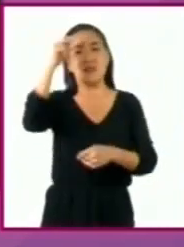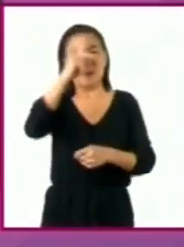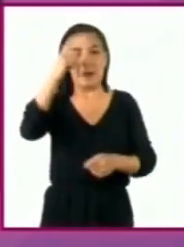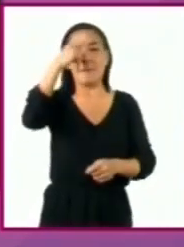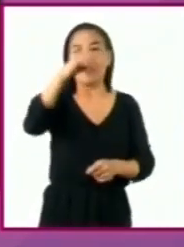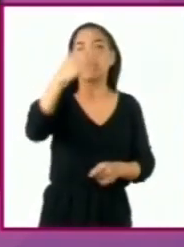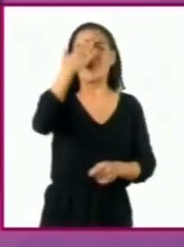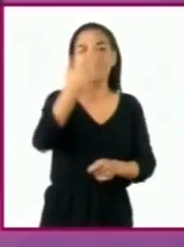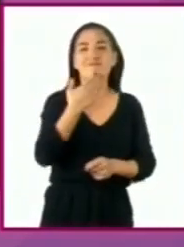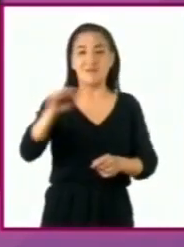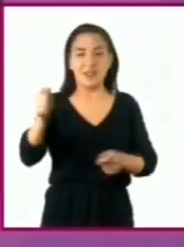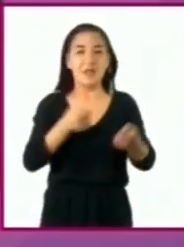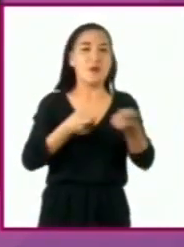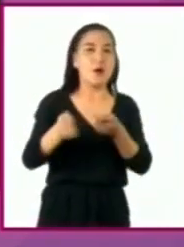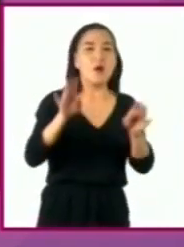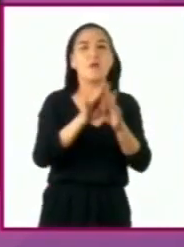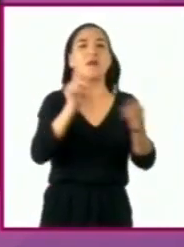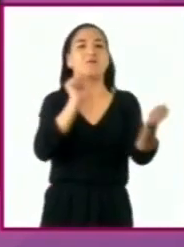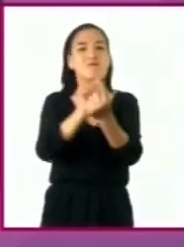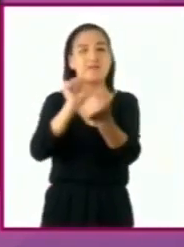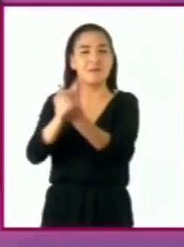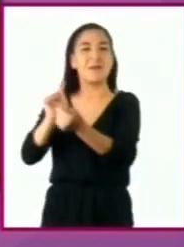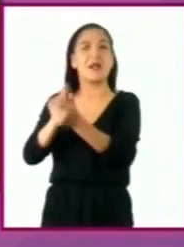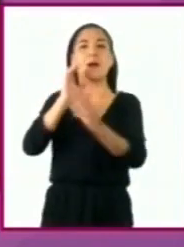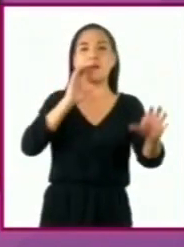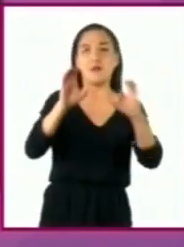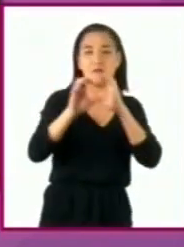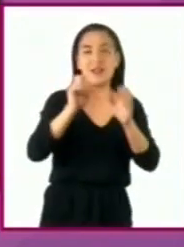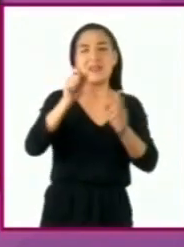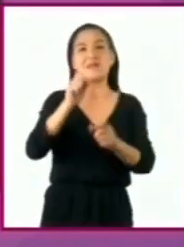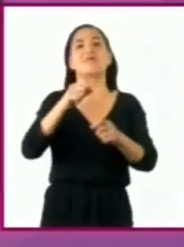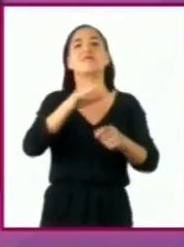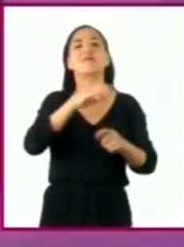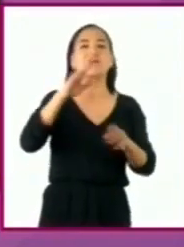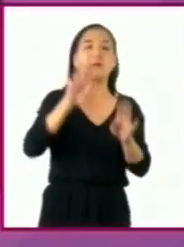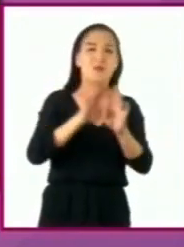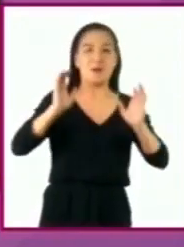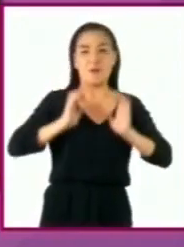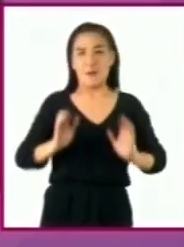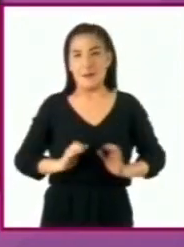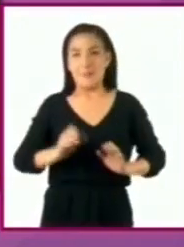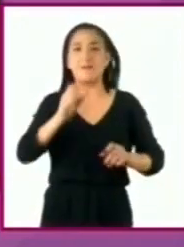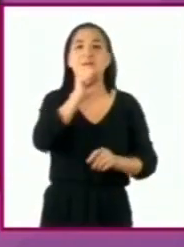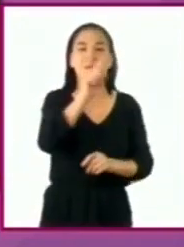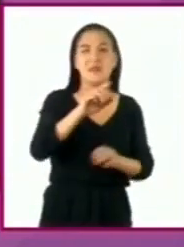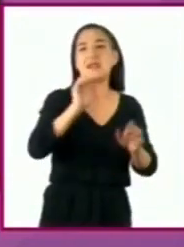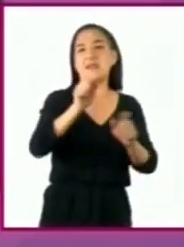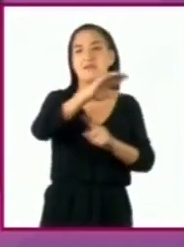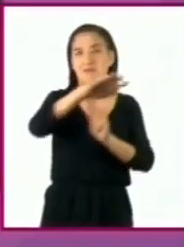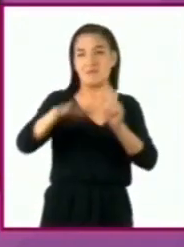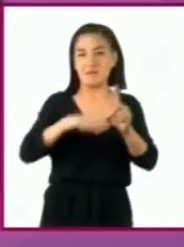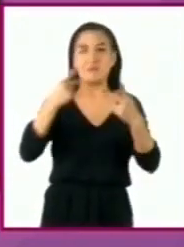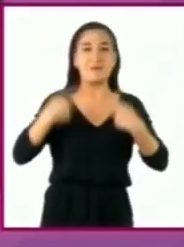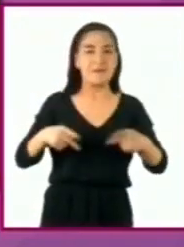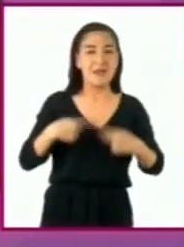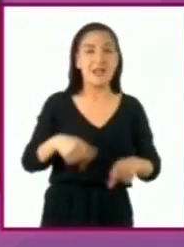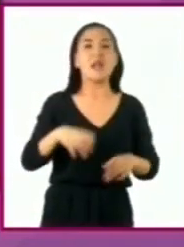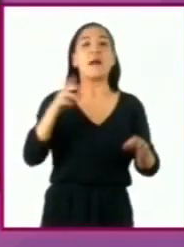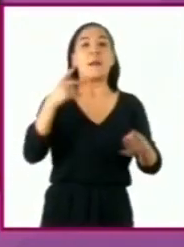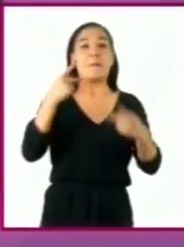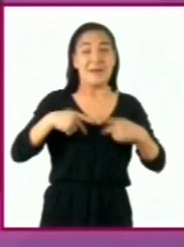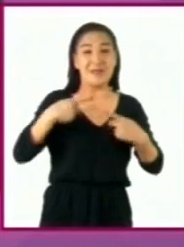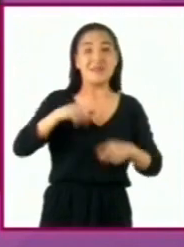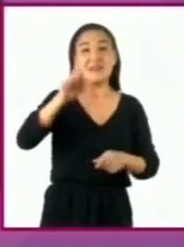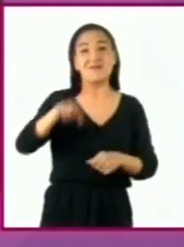habilidades sociales y comunicativas en sus interacciones con el ambiente físico y social. Las personas mayores obtienen